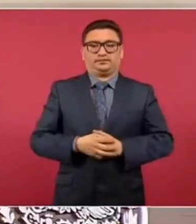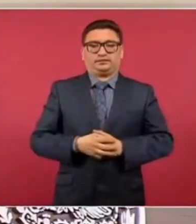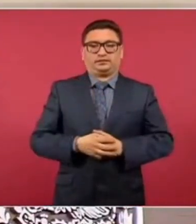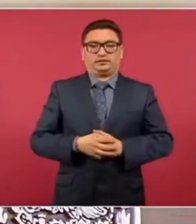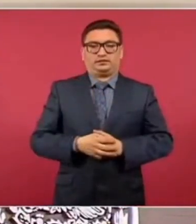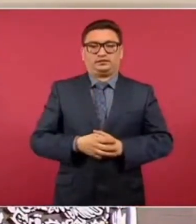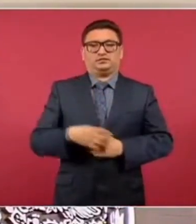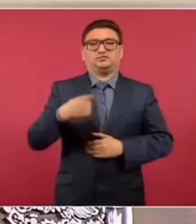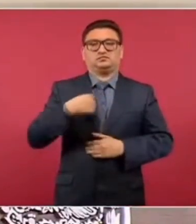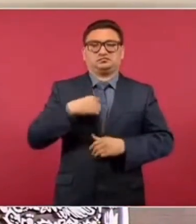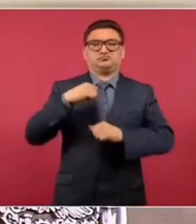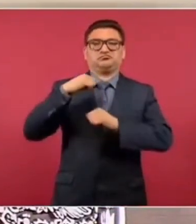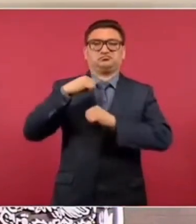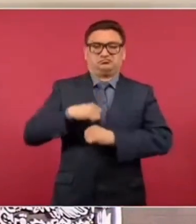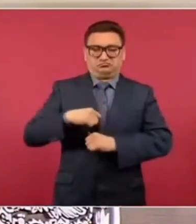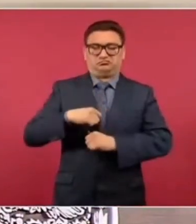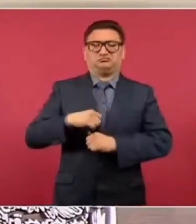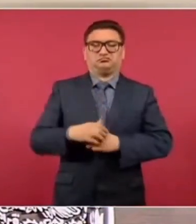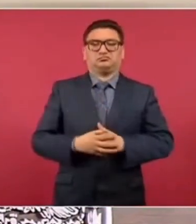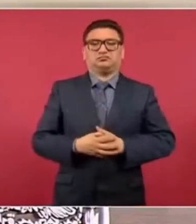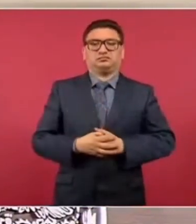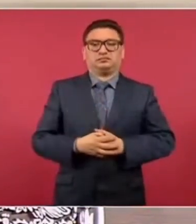y tengo autoridad moral.